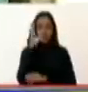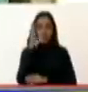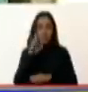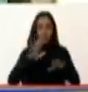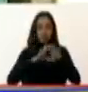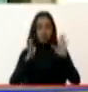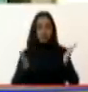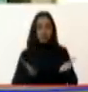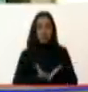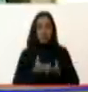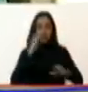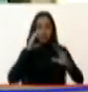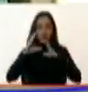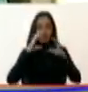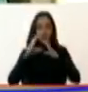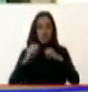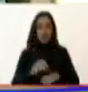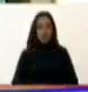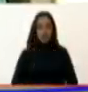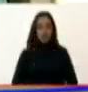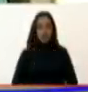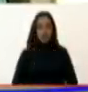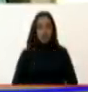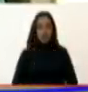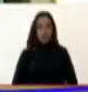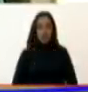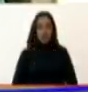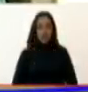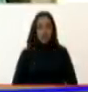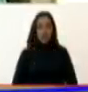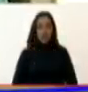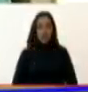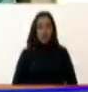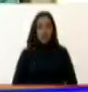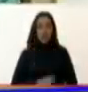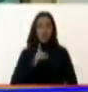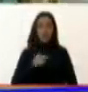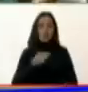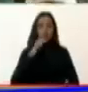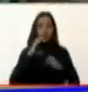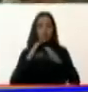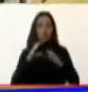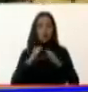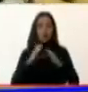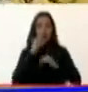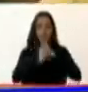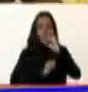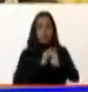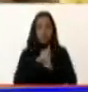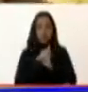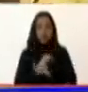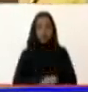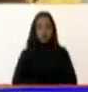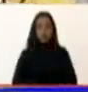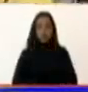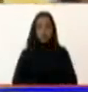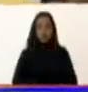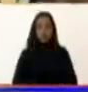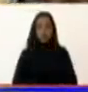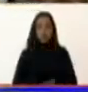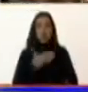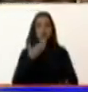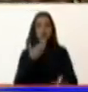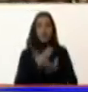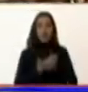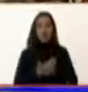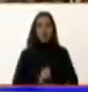Mundial de Comunicadores, Comunicadoras y de la Comunicación internacional. Les